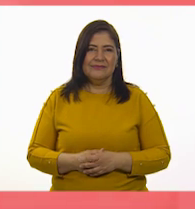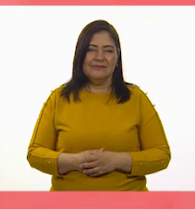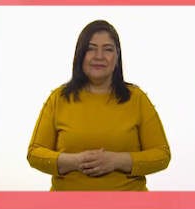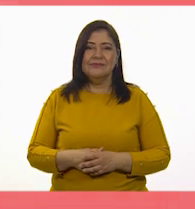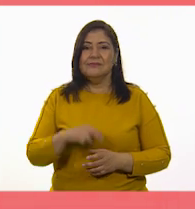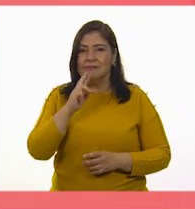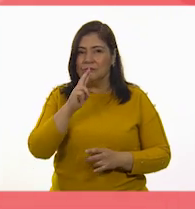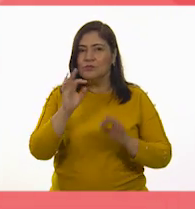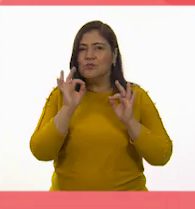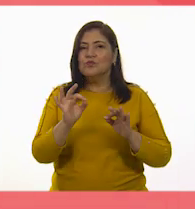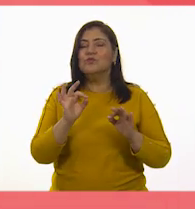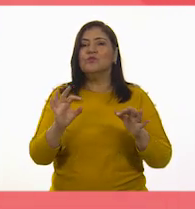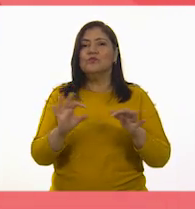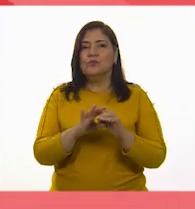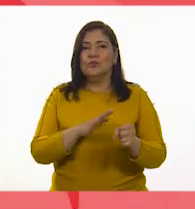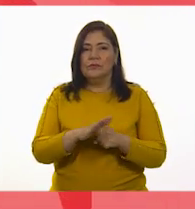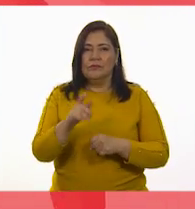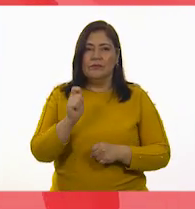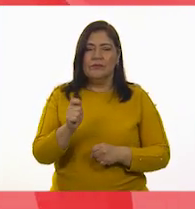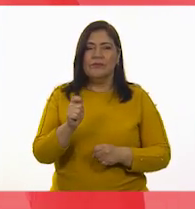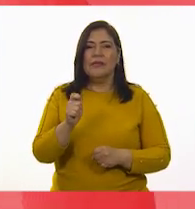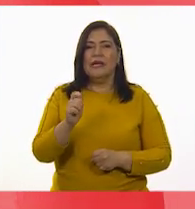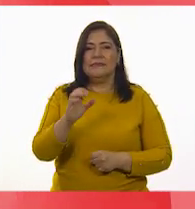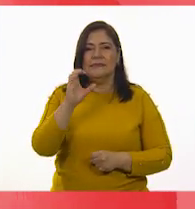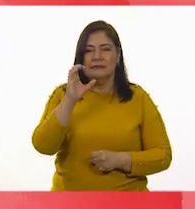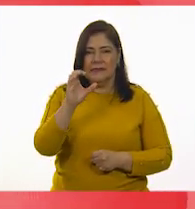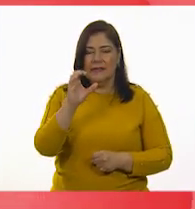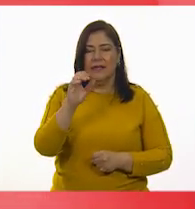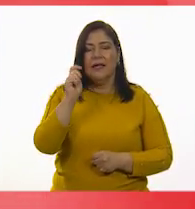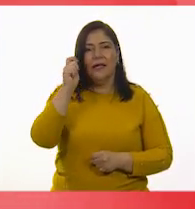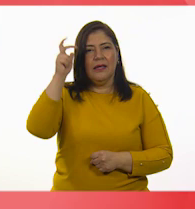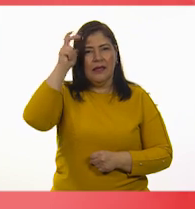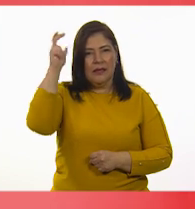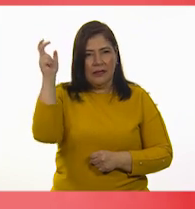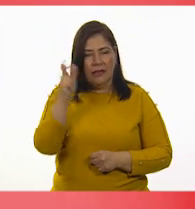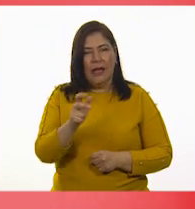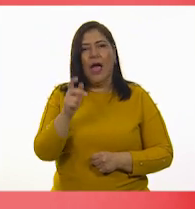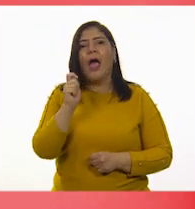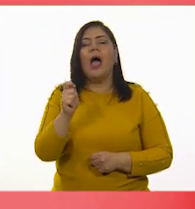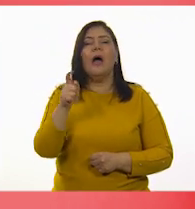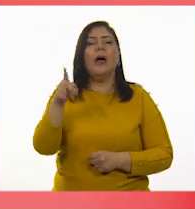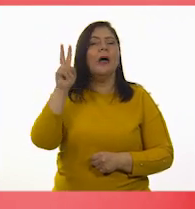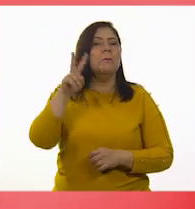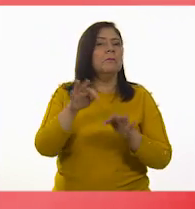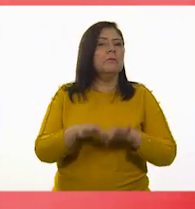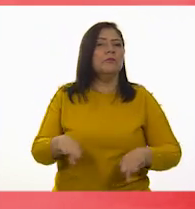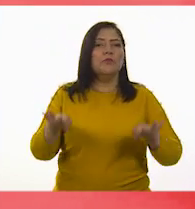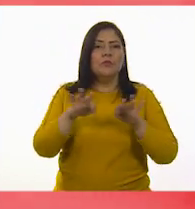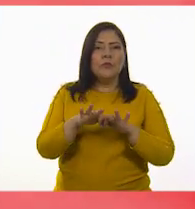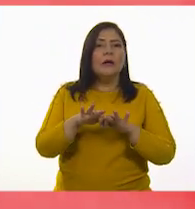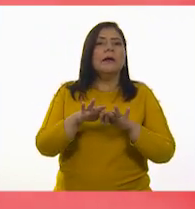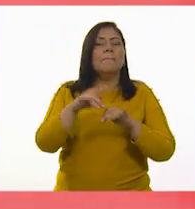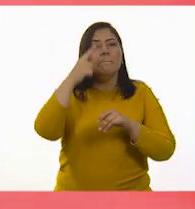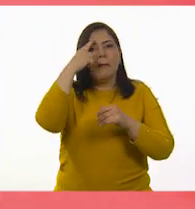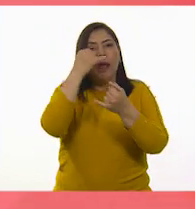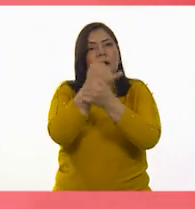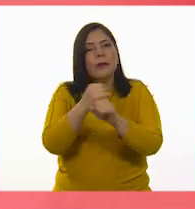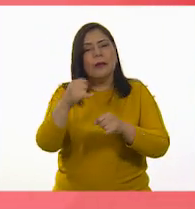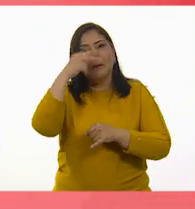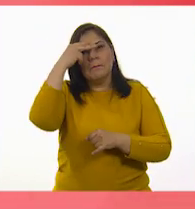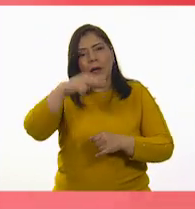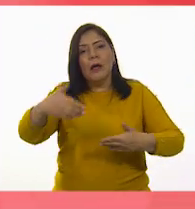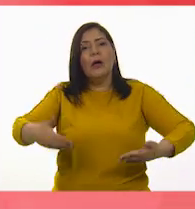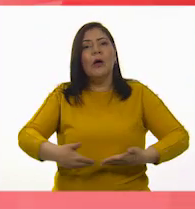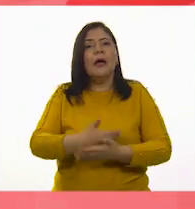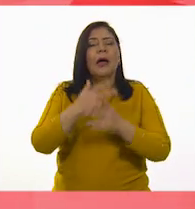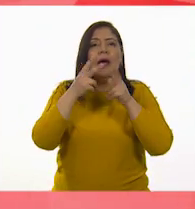La respuesta correcta es C. Miguel Hidalgo y Costilla. Personaje fundamental en la independencia de México, nació en